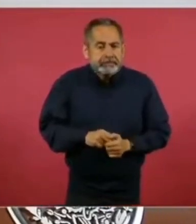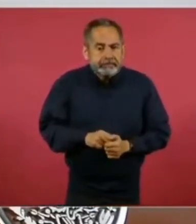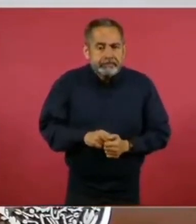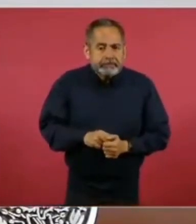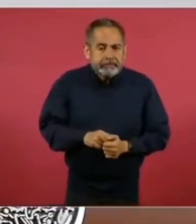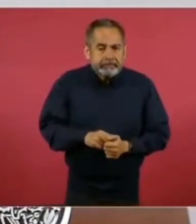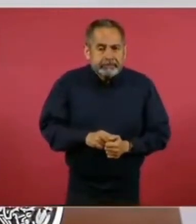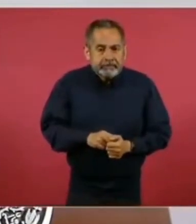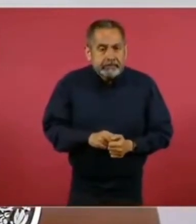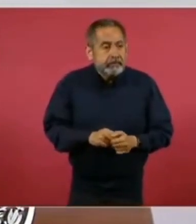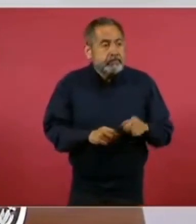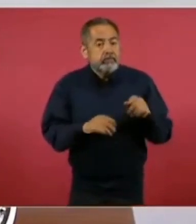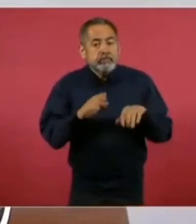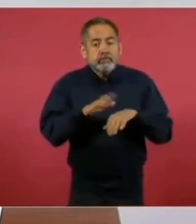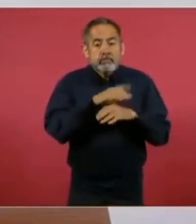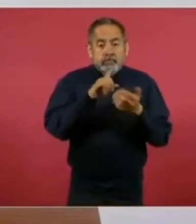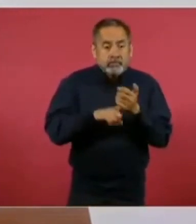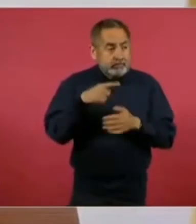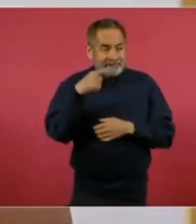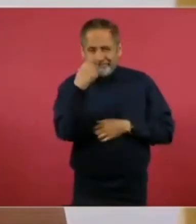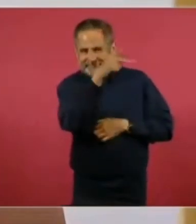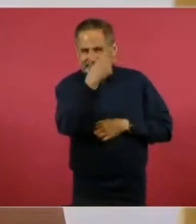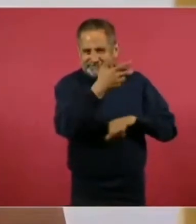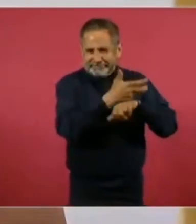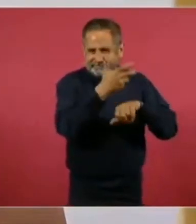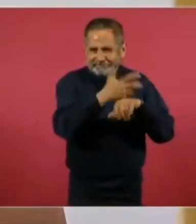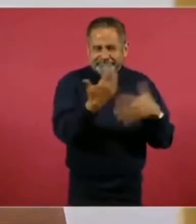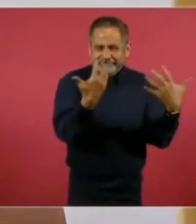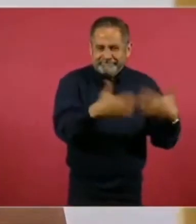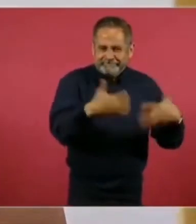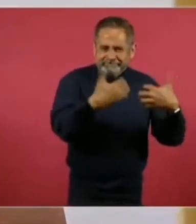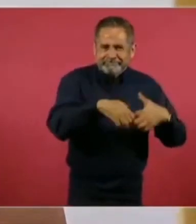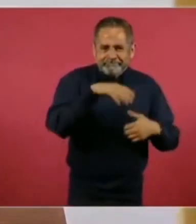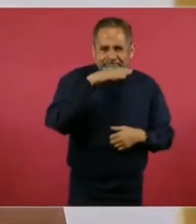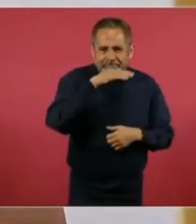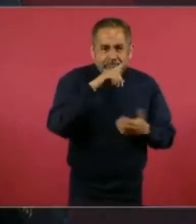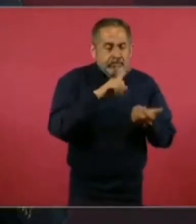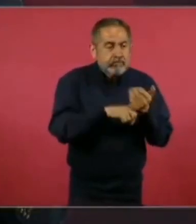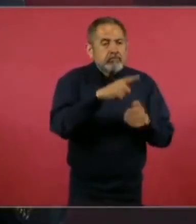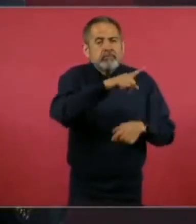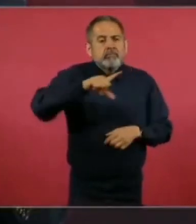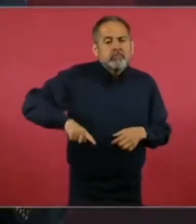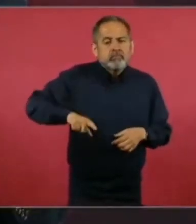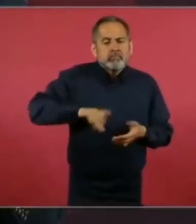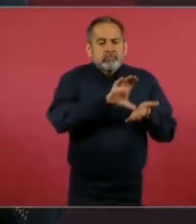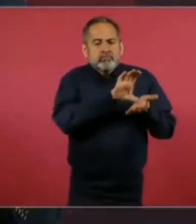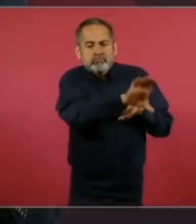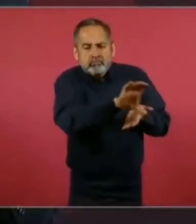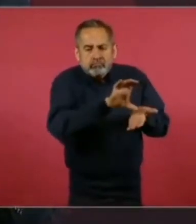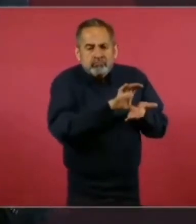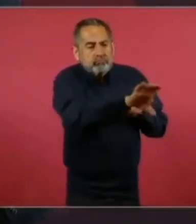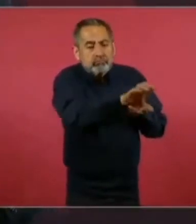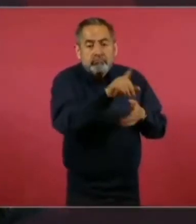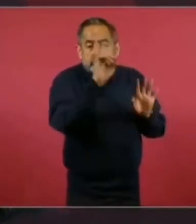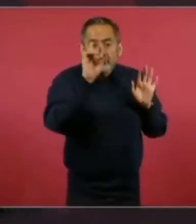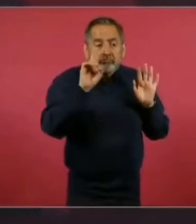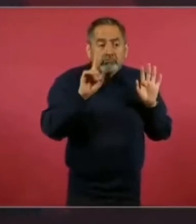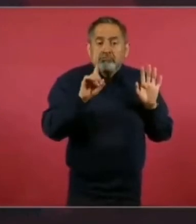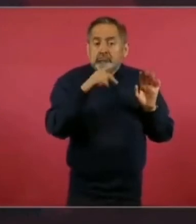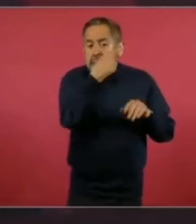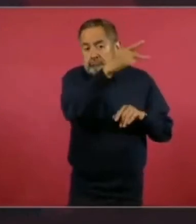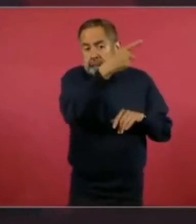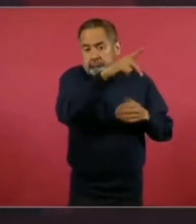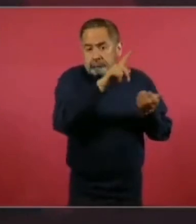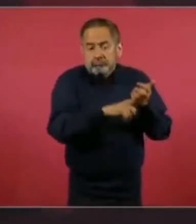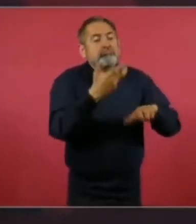porque sus productores de maíz reciben subsidios, los productores de maíz